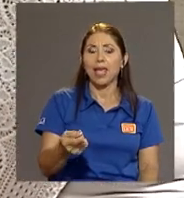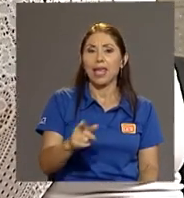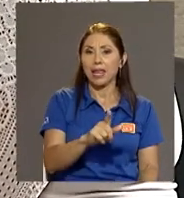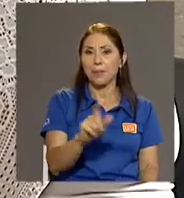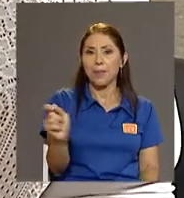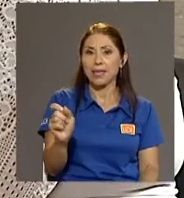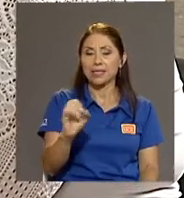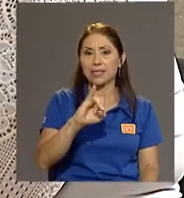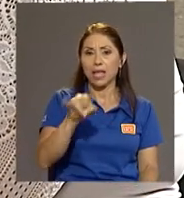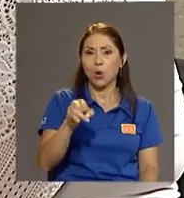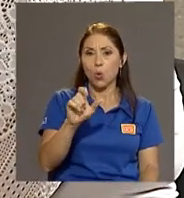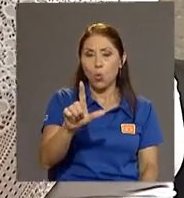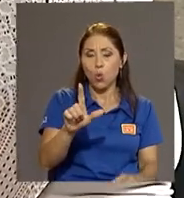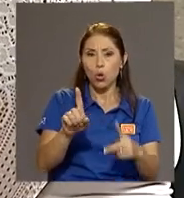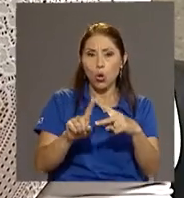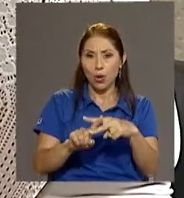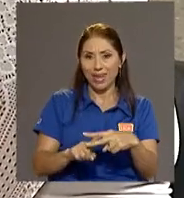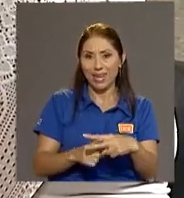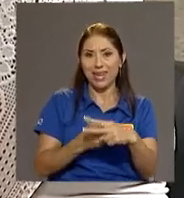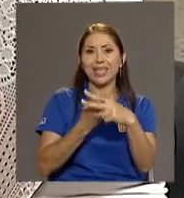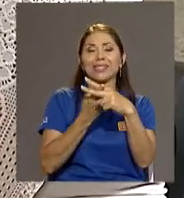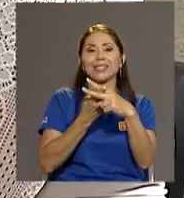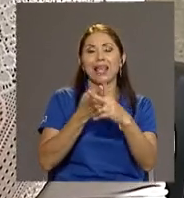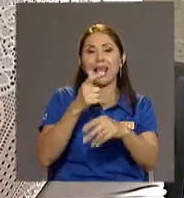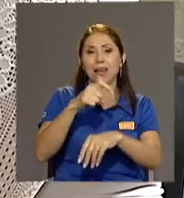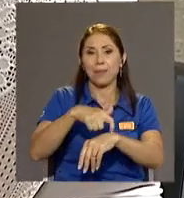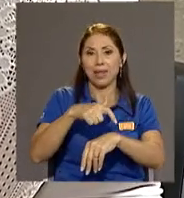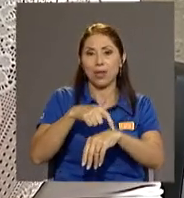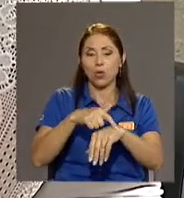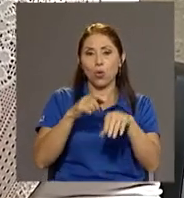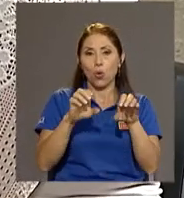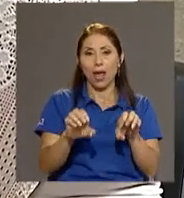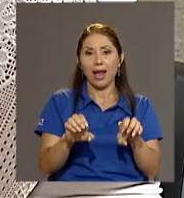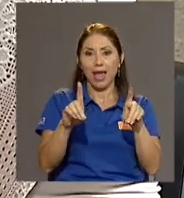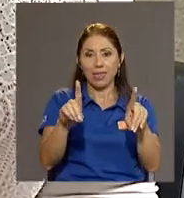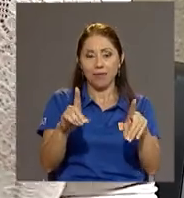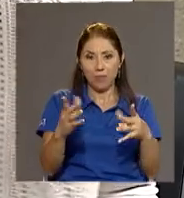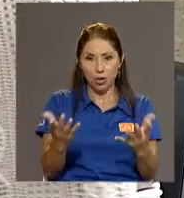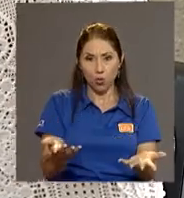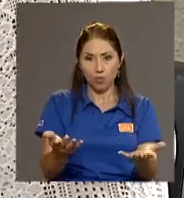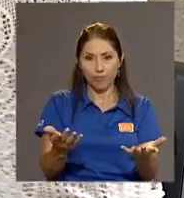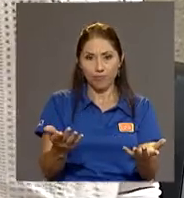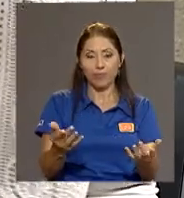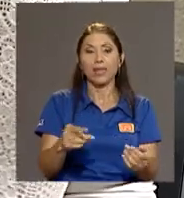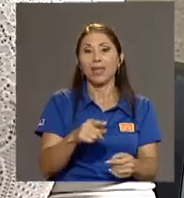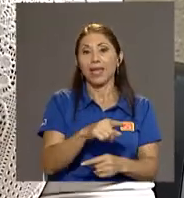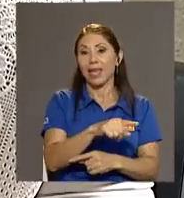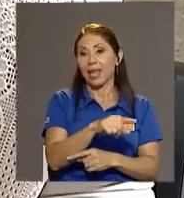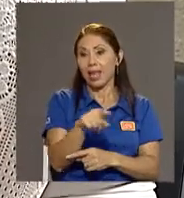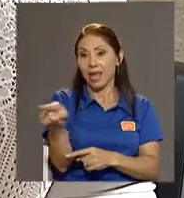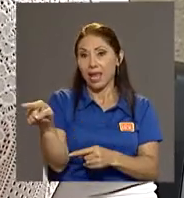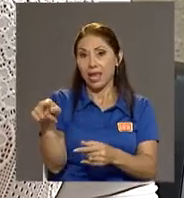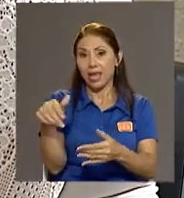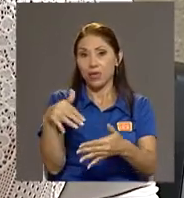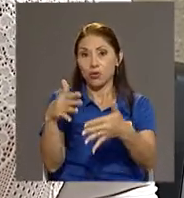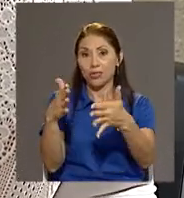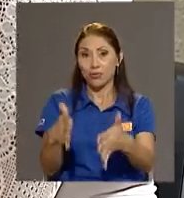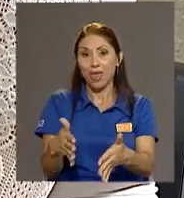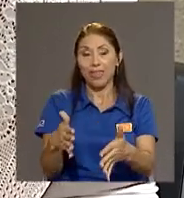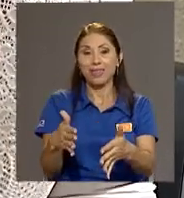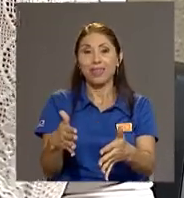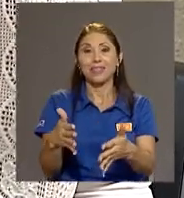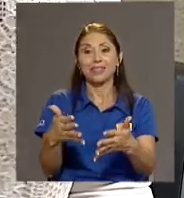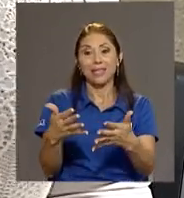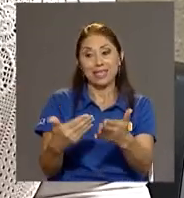en el mes de julio inicia el periodo académico. Ellos vienen de las empresas, de